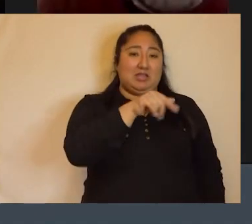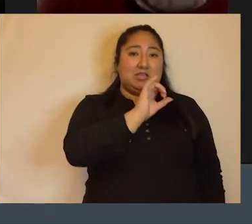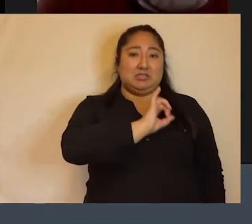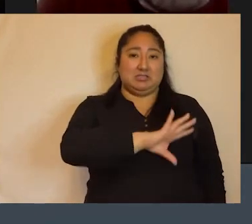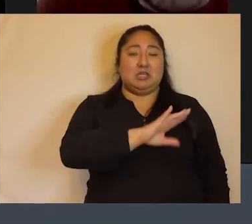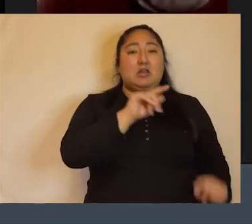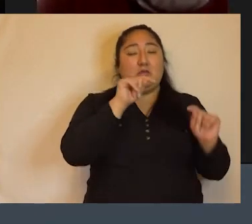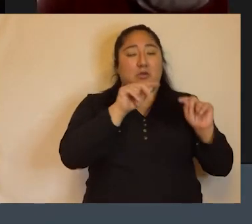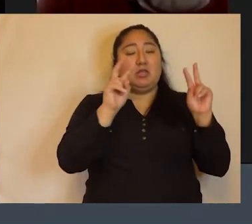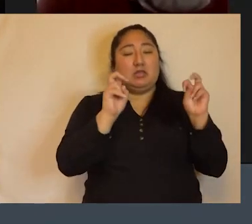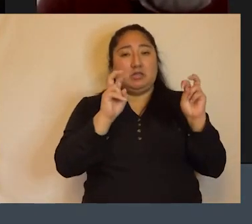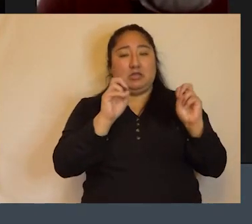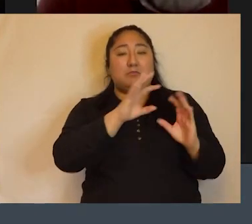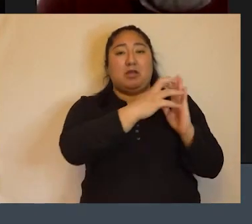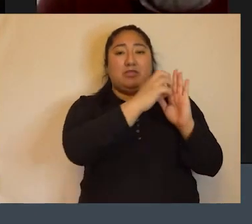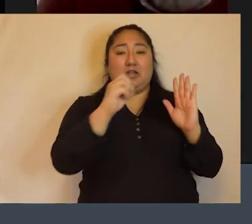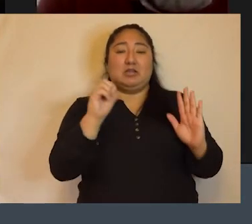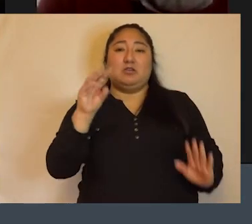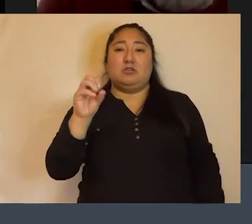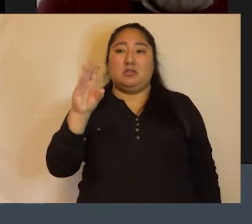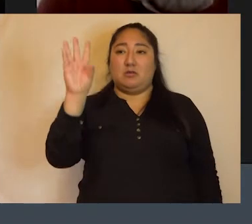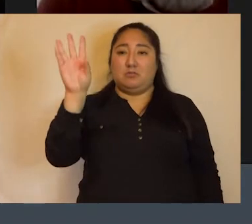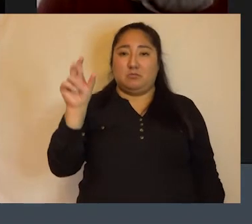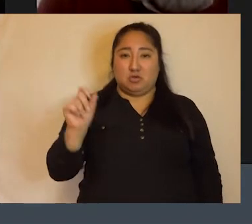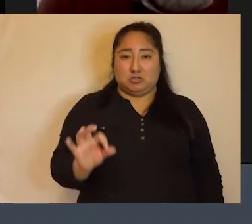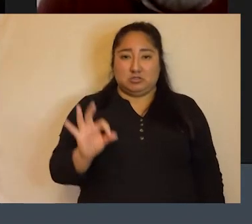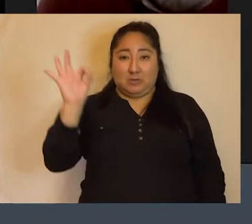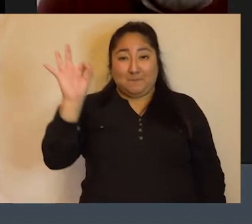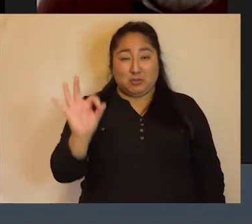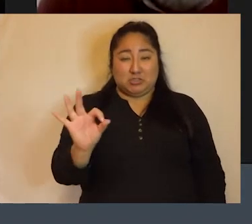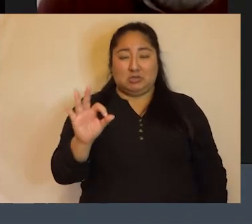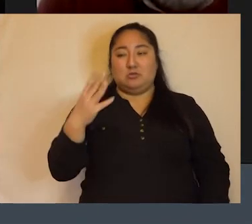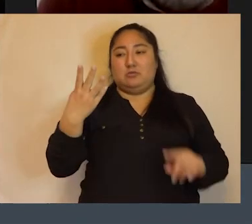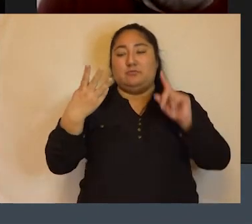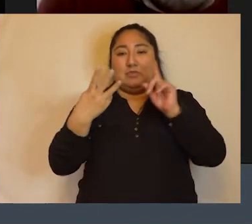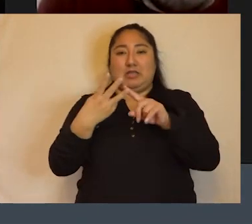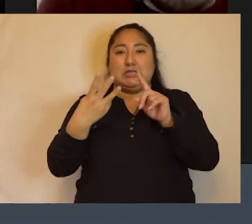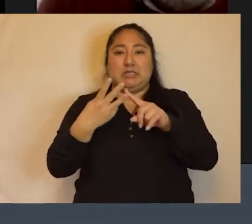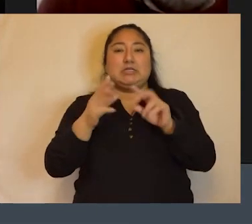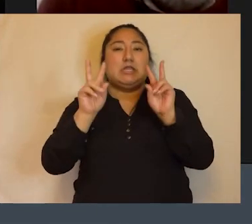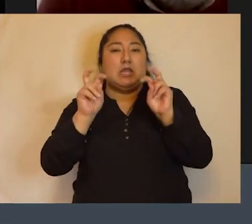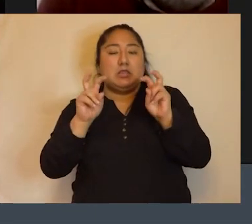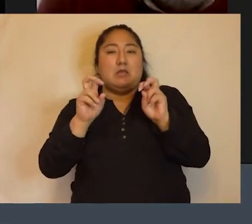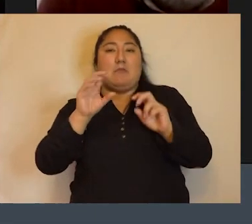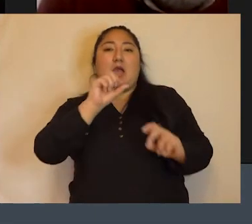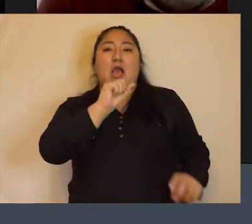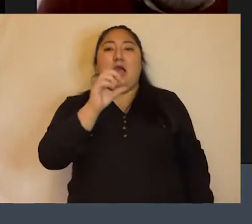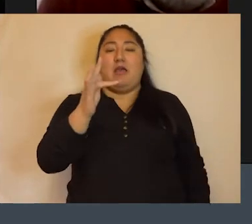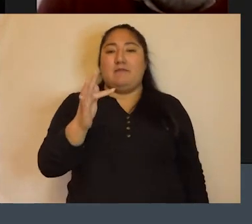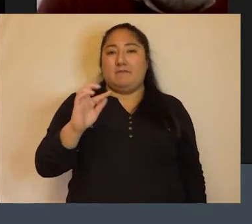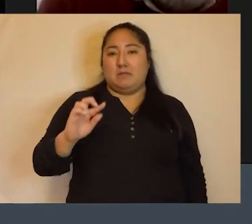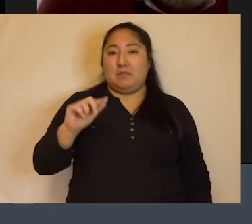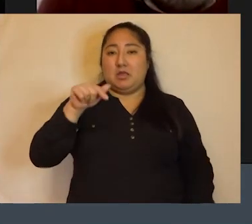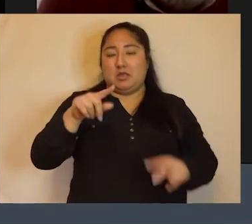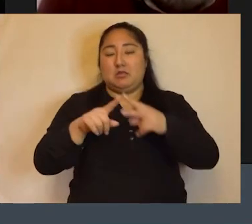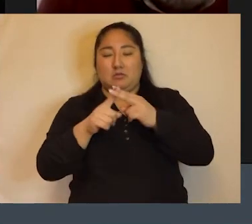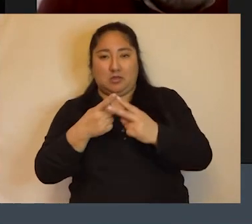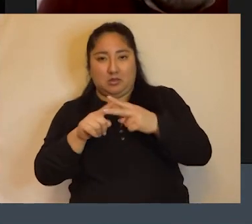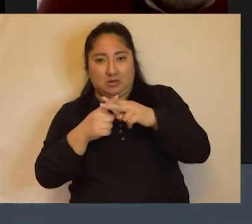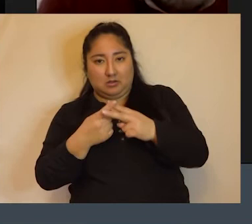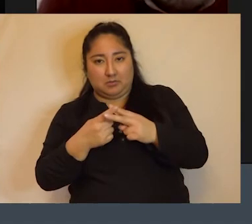en Chile por este retiro del 10%. 3, salida a liquidar de las AFPs de